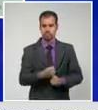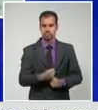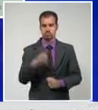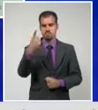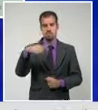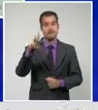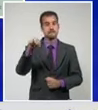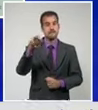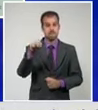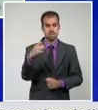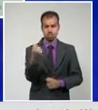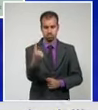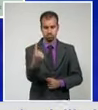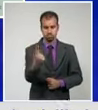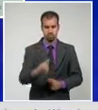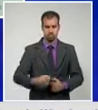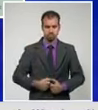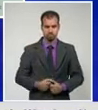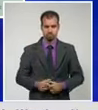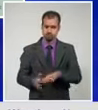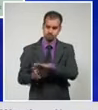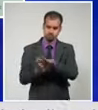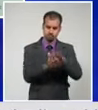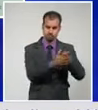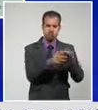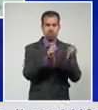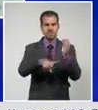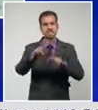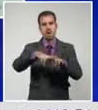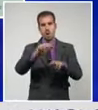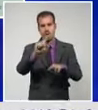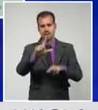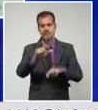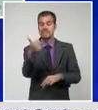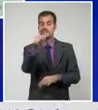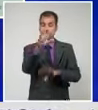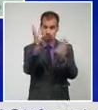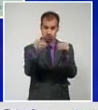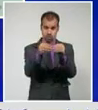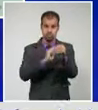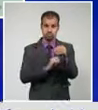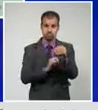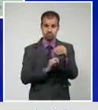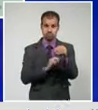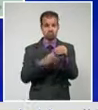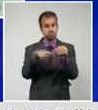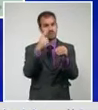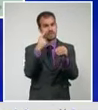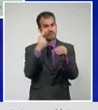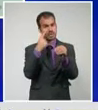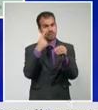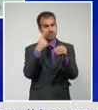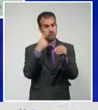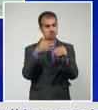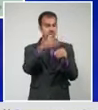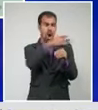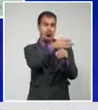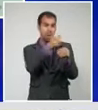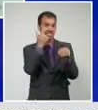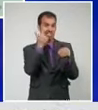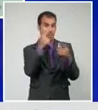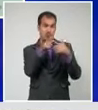Manatí. Holguín con 10 casos autóctonos, también es una provincia que tuvo cifras